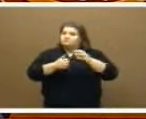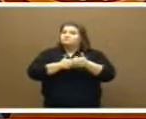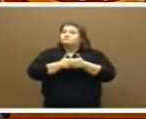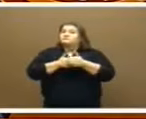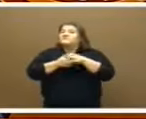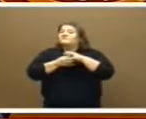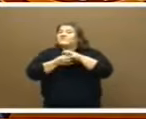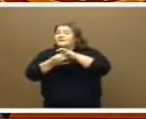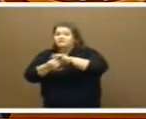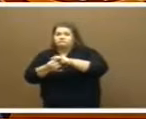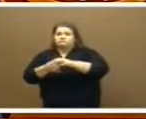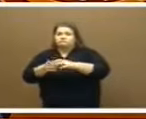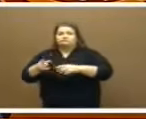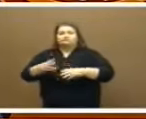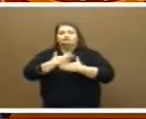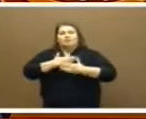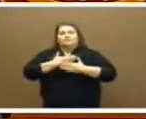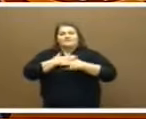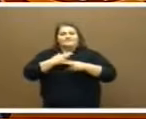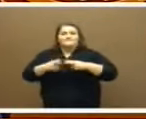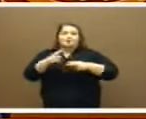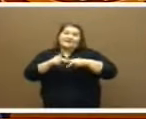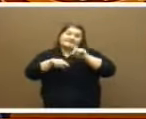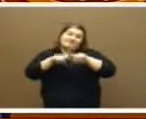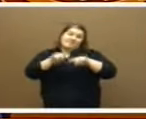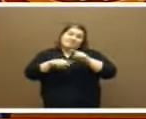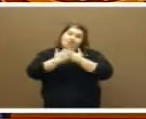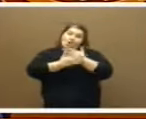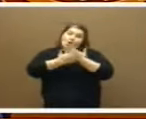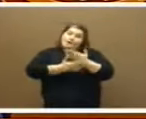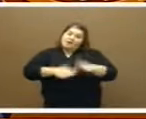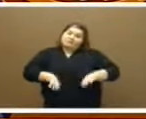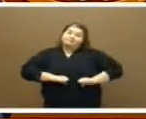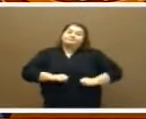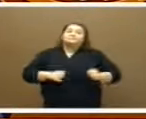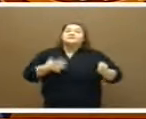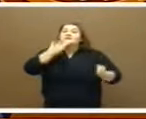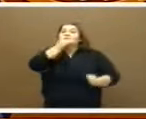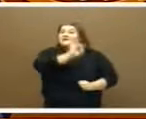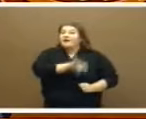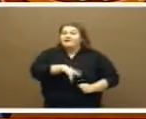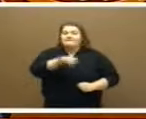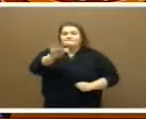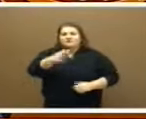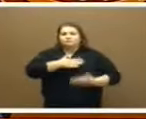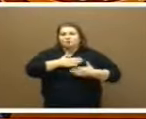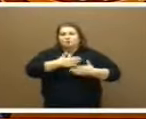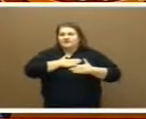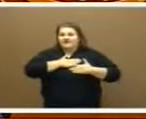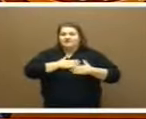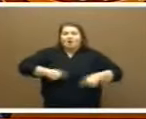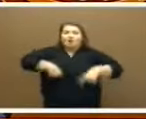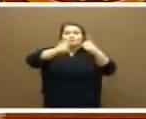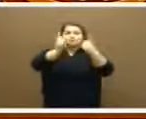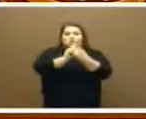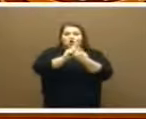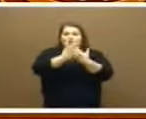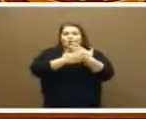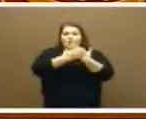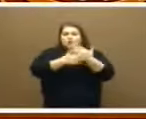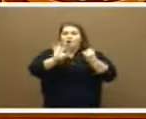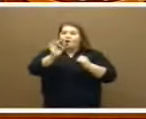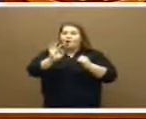voluntad política, fundamentalmente de quien gobierna, y de la voluntad política de quien hace oposición al Gobierno o